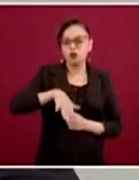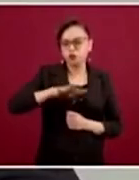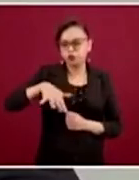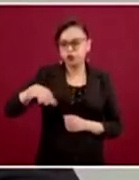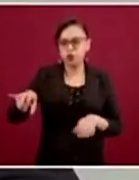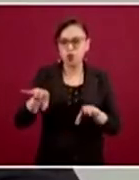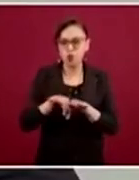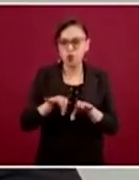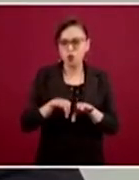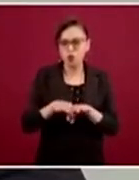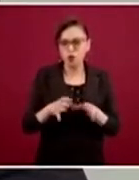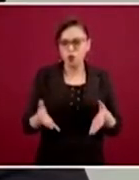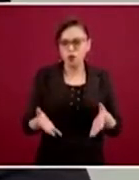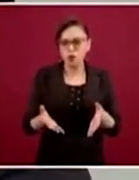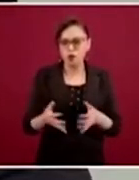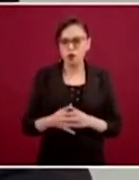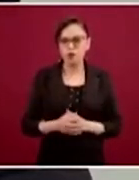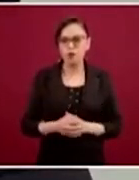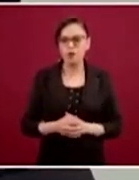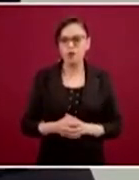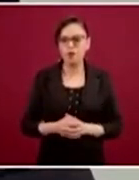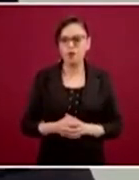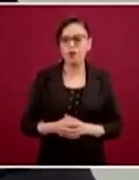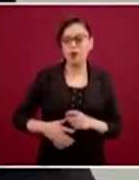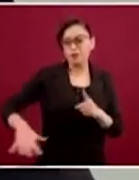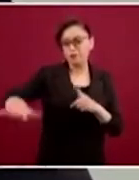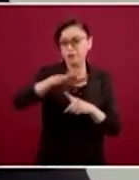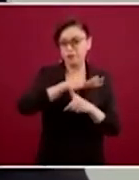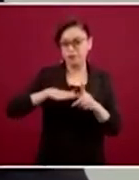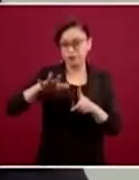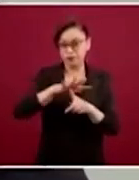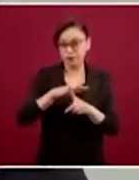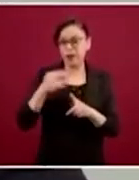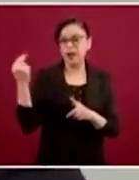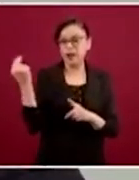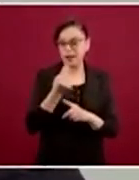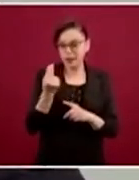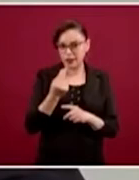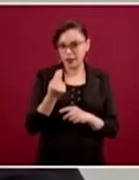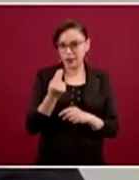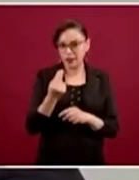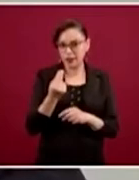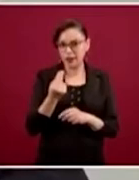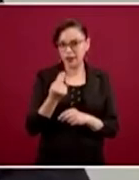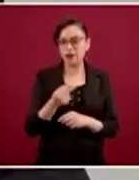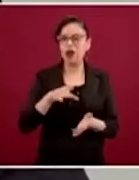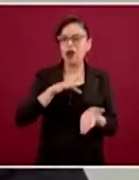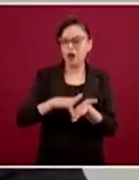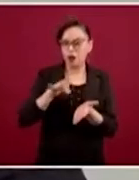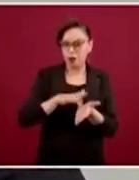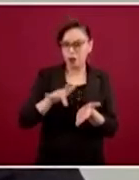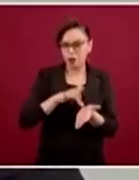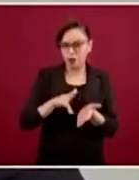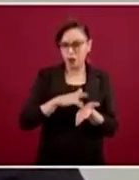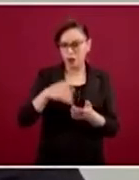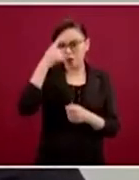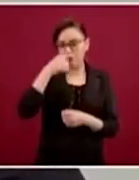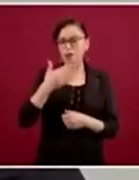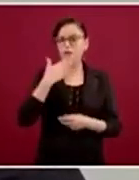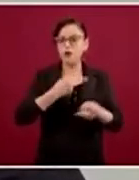sufrimiento de todos y toda la sociedad buscamos que contribuyan y contribuyen a producir salud y bajar la